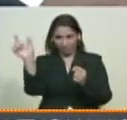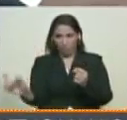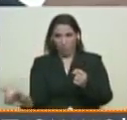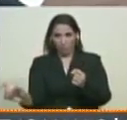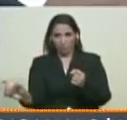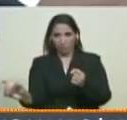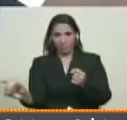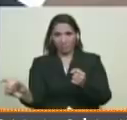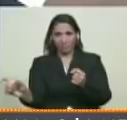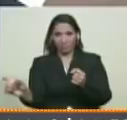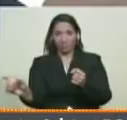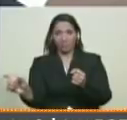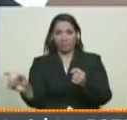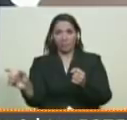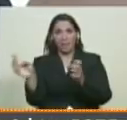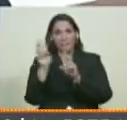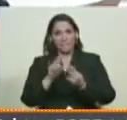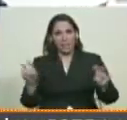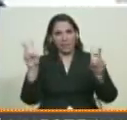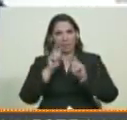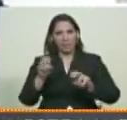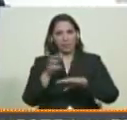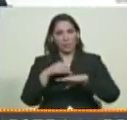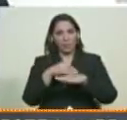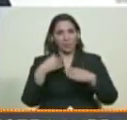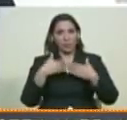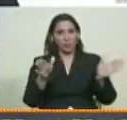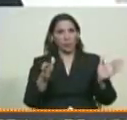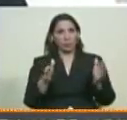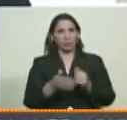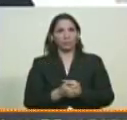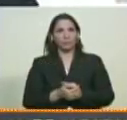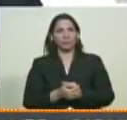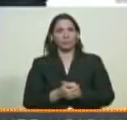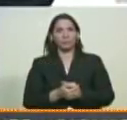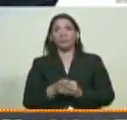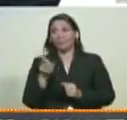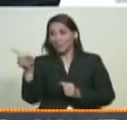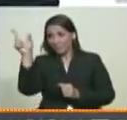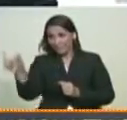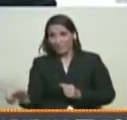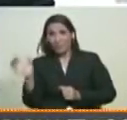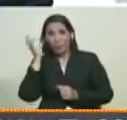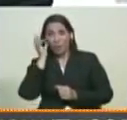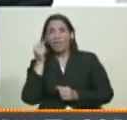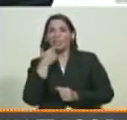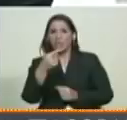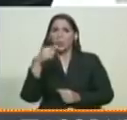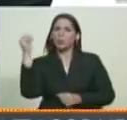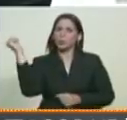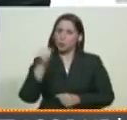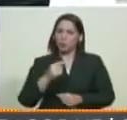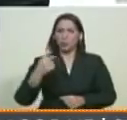bajo investigación del Ministerio Público, Nélida Izarra, admitió en su totalidad todo lo